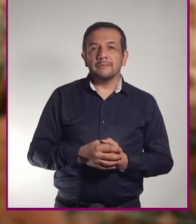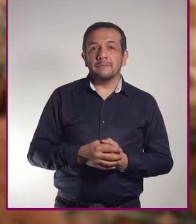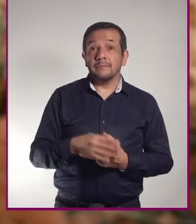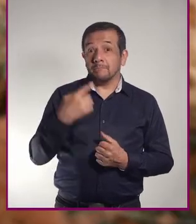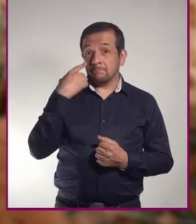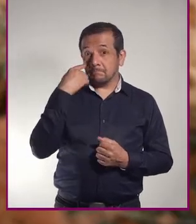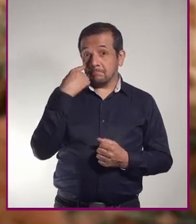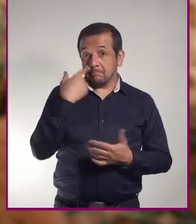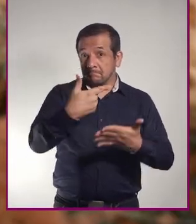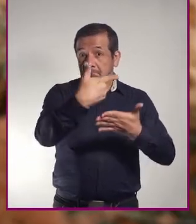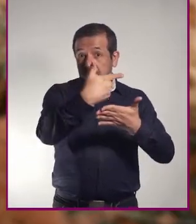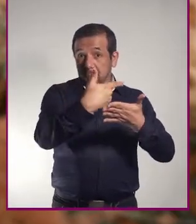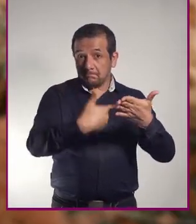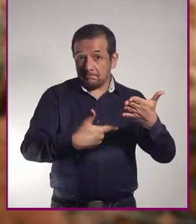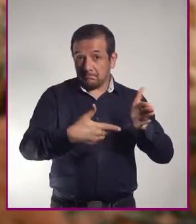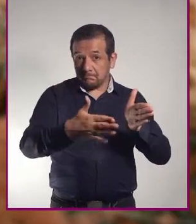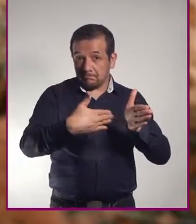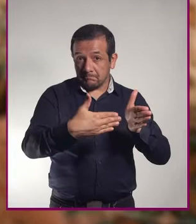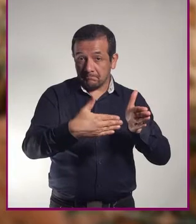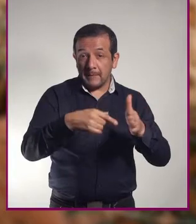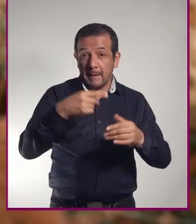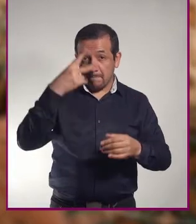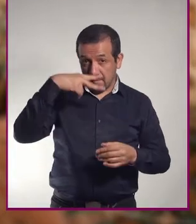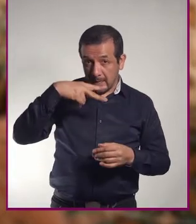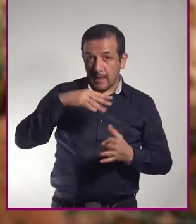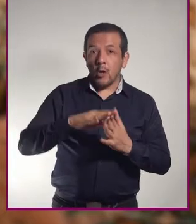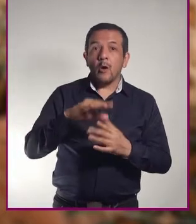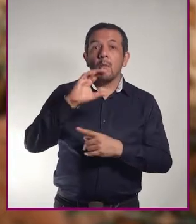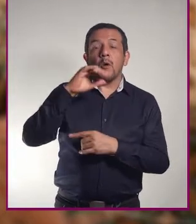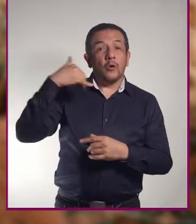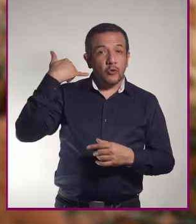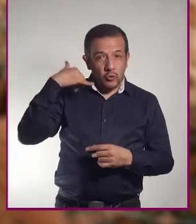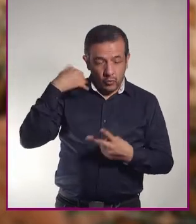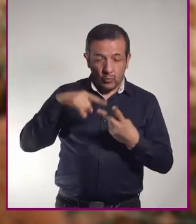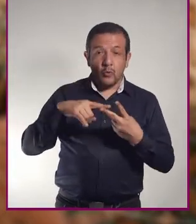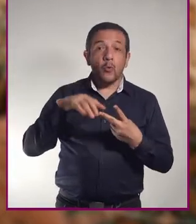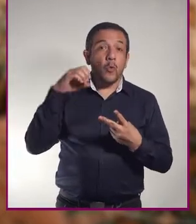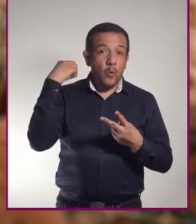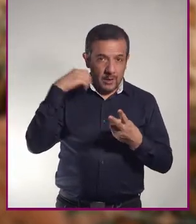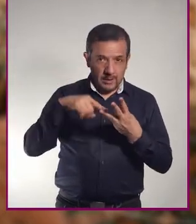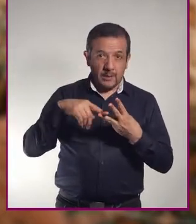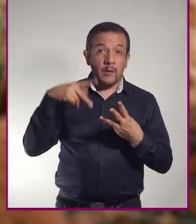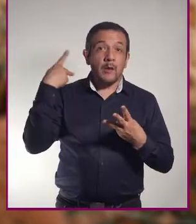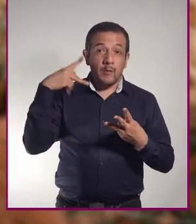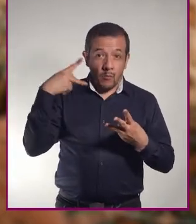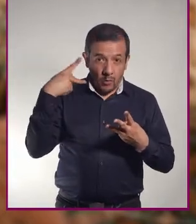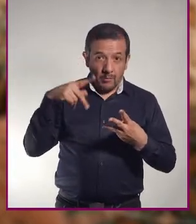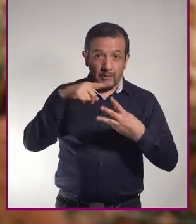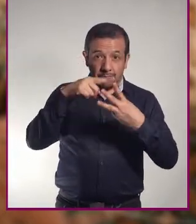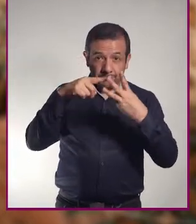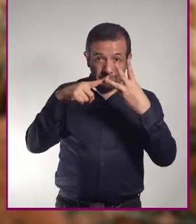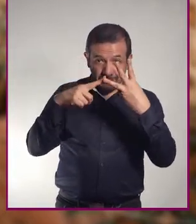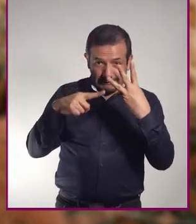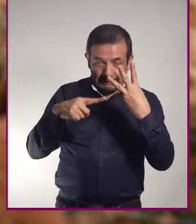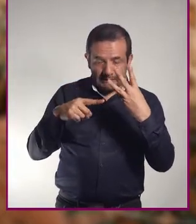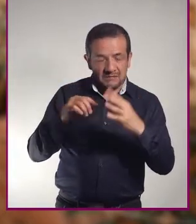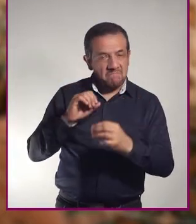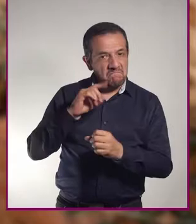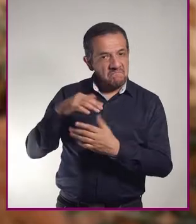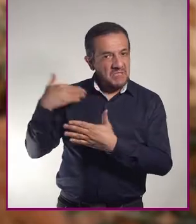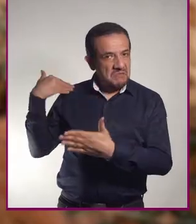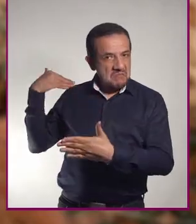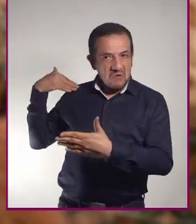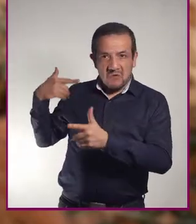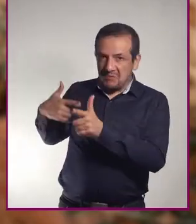Las recetas de la cocina más emblemáticas de México, como la yucateca, oaxaqueña y poblana, se mantienen casi intactas desde